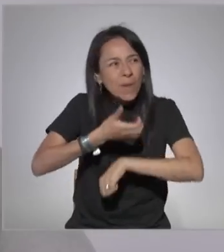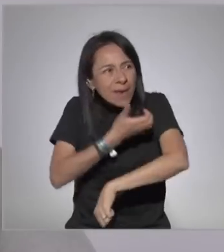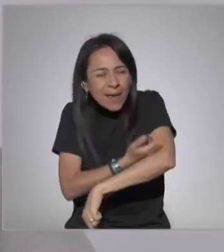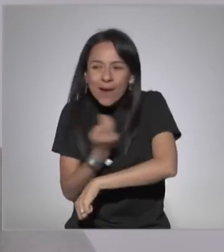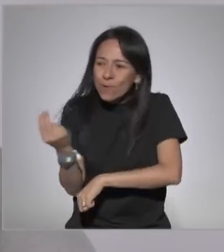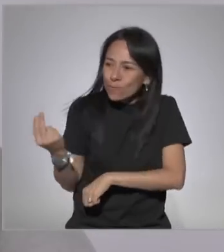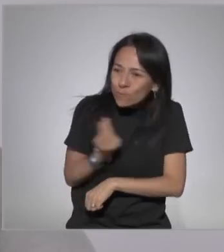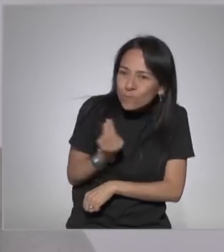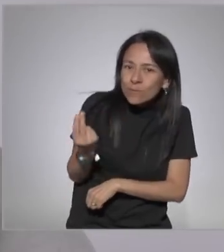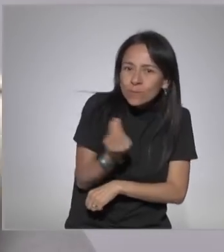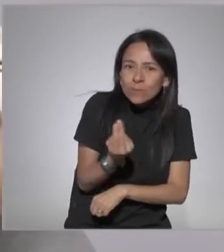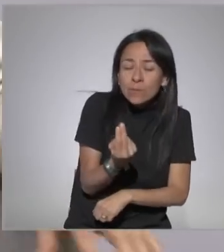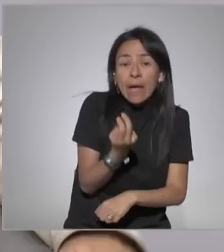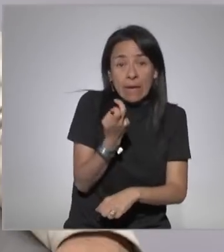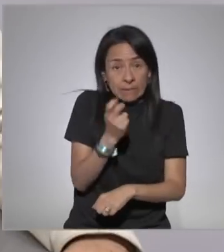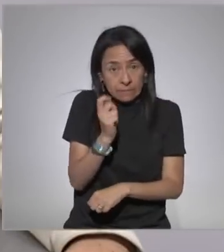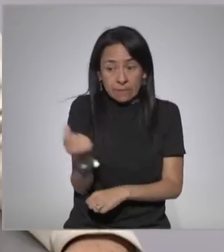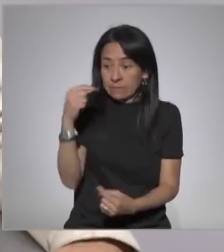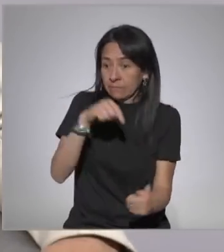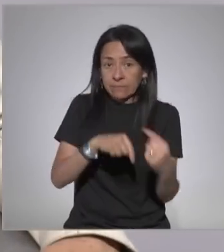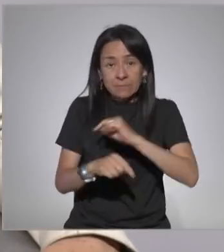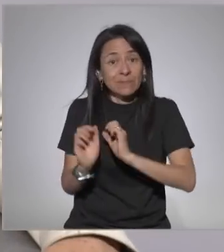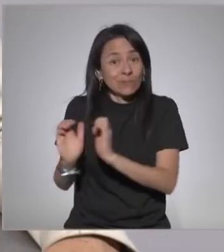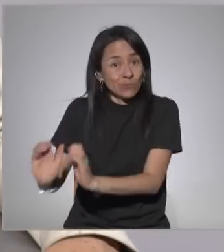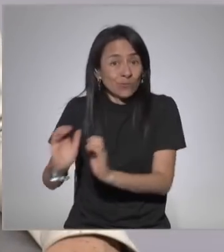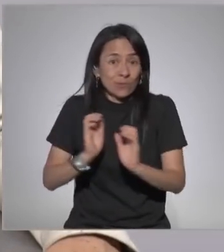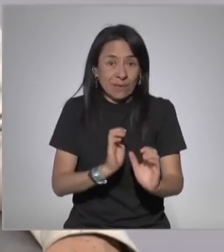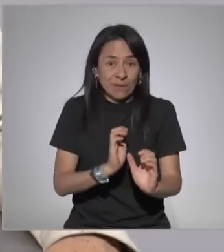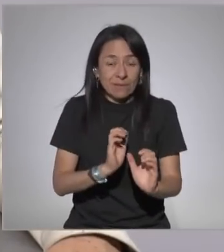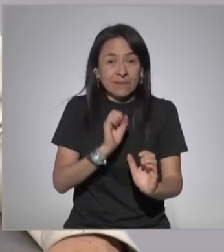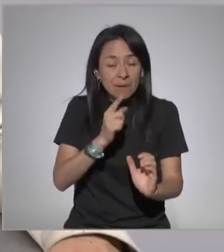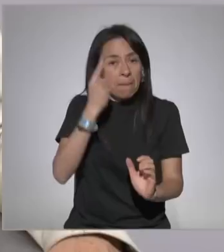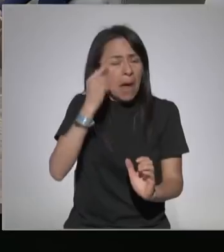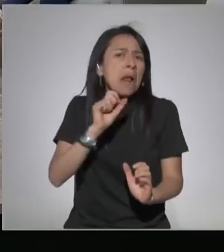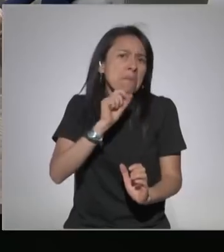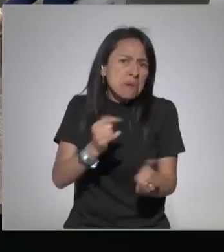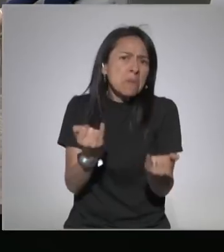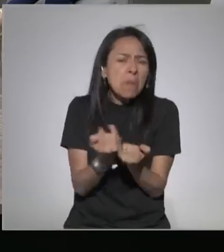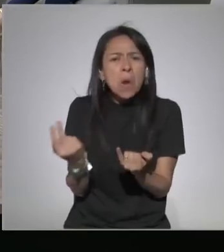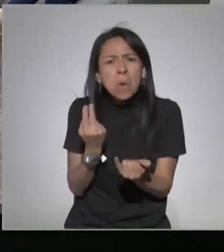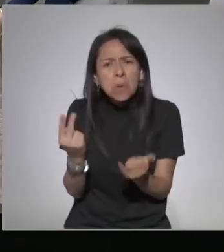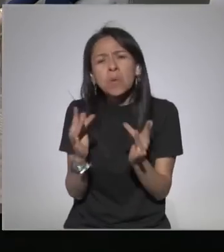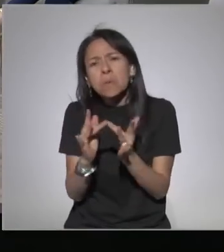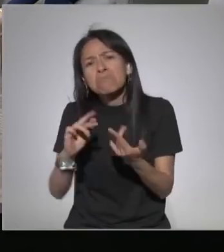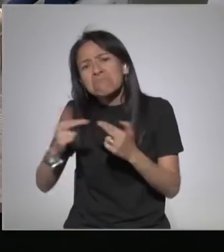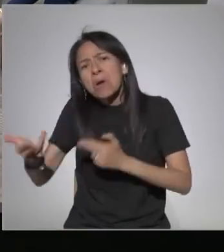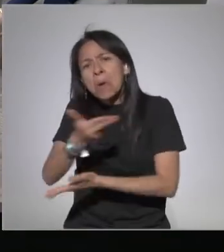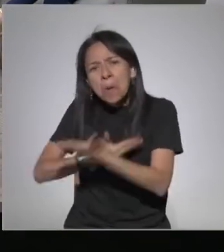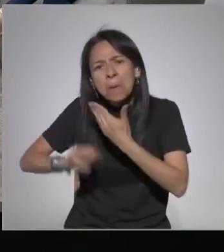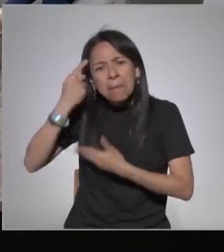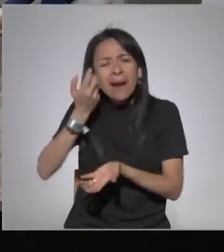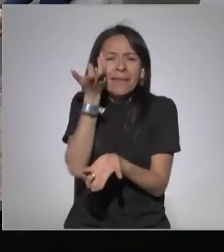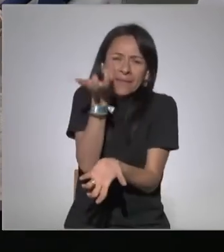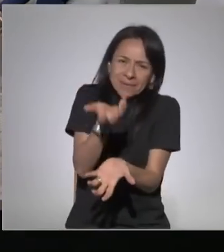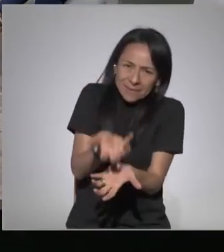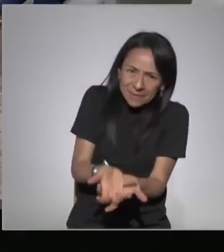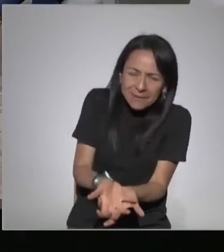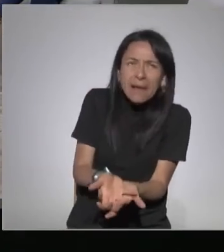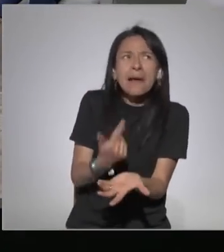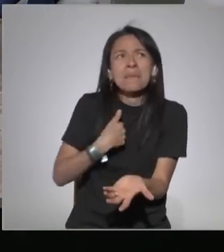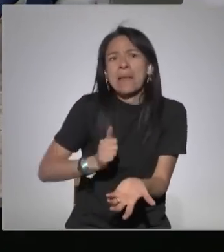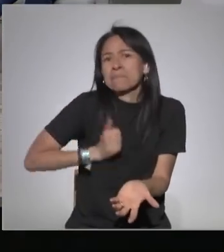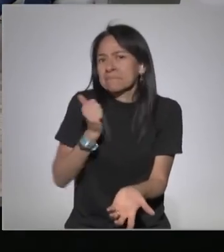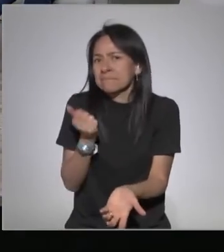mutuamente a las personas y dar espacio para el descanso, para ir a un